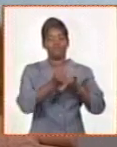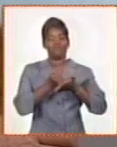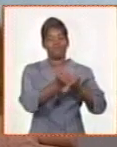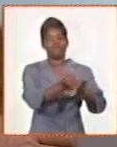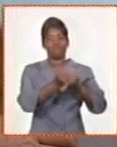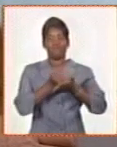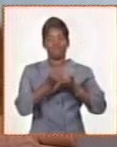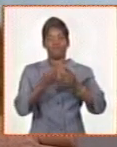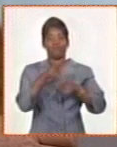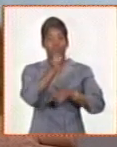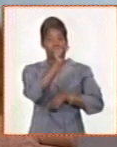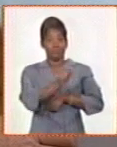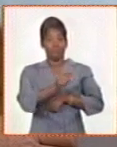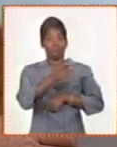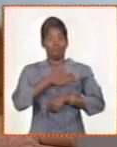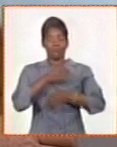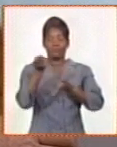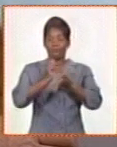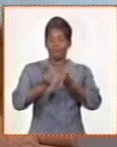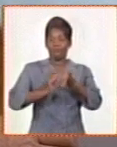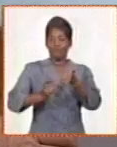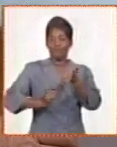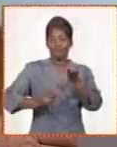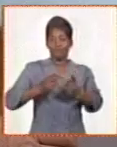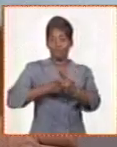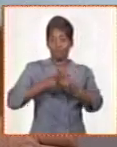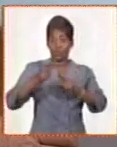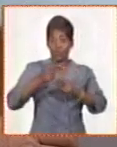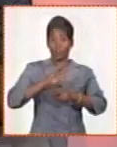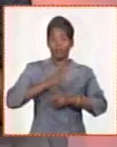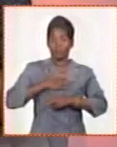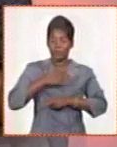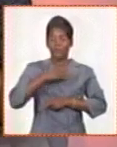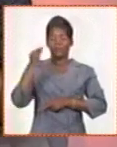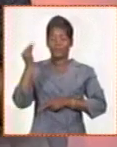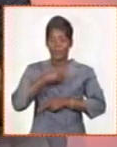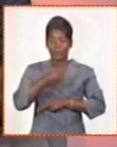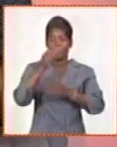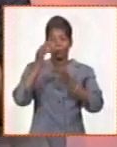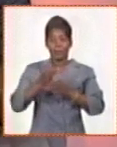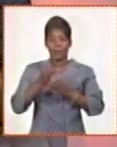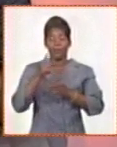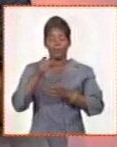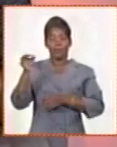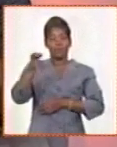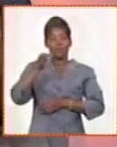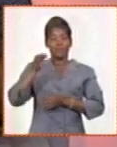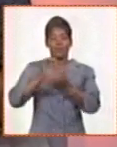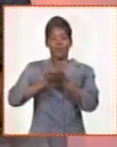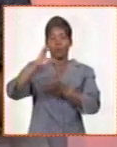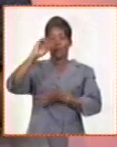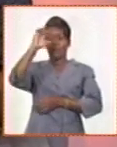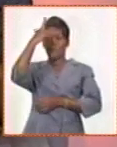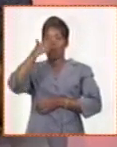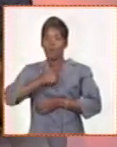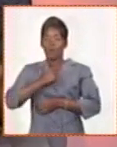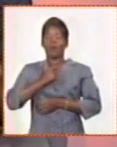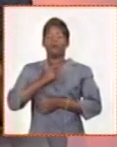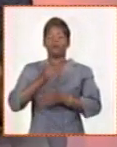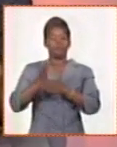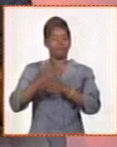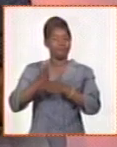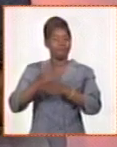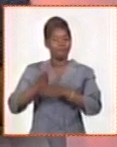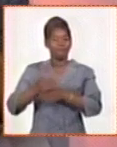libro de su vida, todos sabemos que hay capítulos ahí que son leyendas. Moa, Jacksonville, Cocodrilo, Cumanayagua. Ese es un